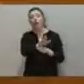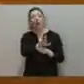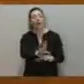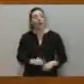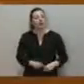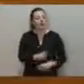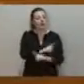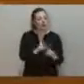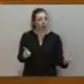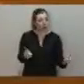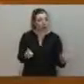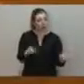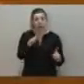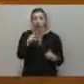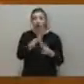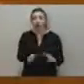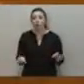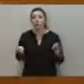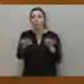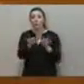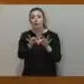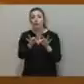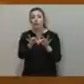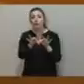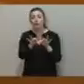Porque Podemos no compra mesas sin patas.